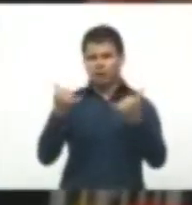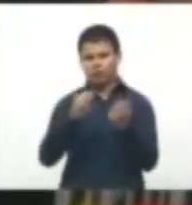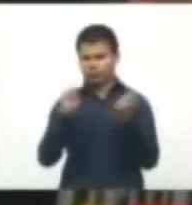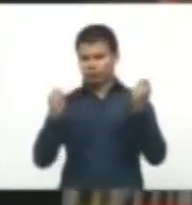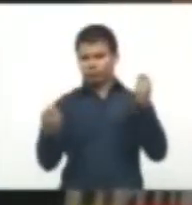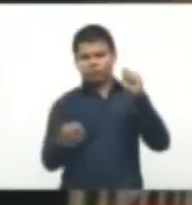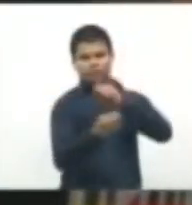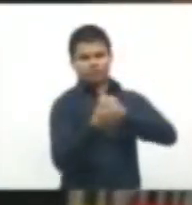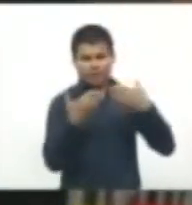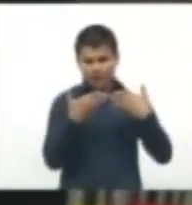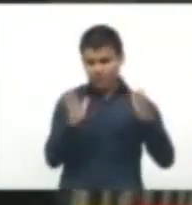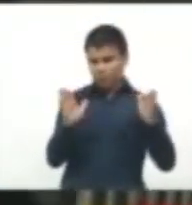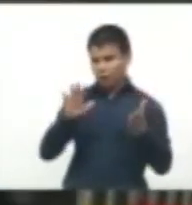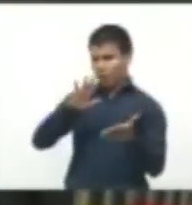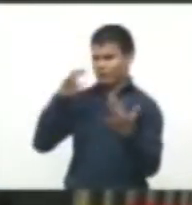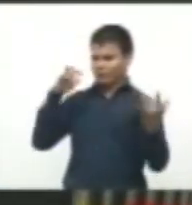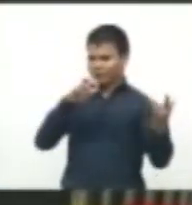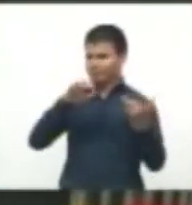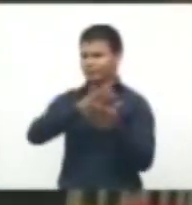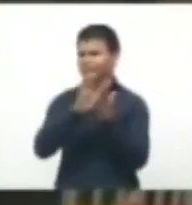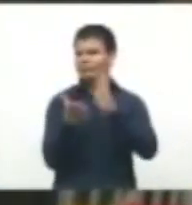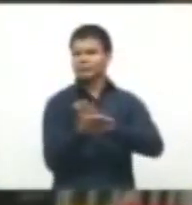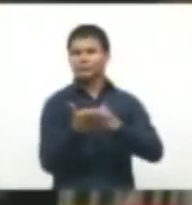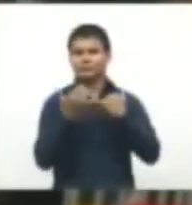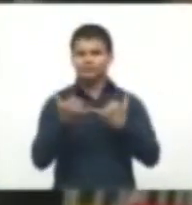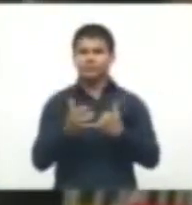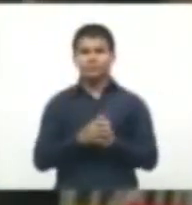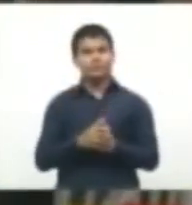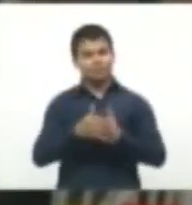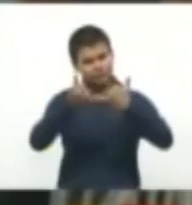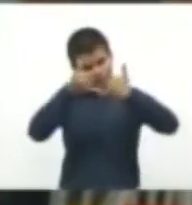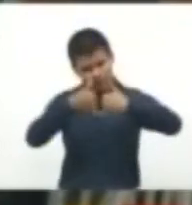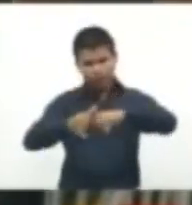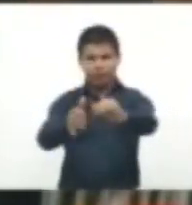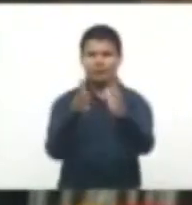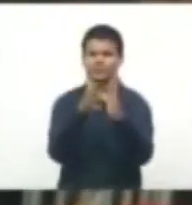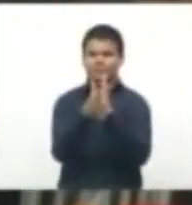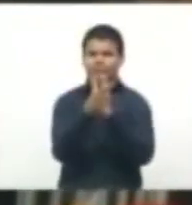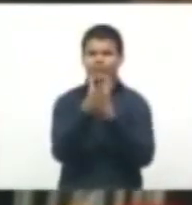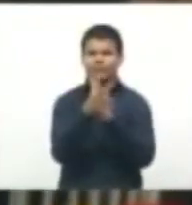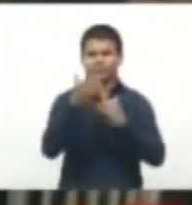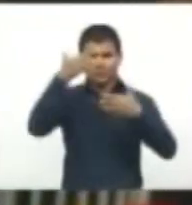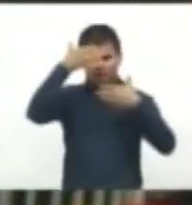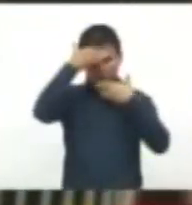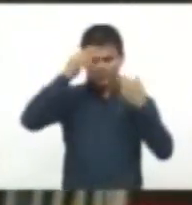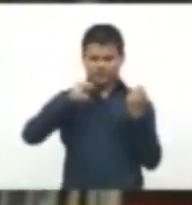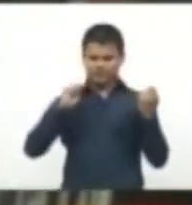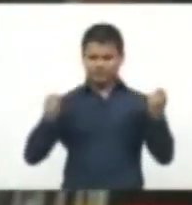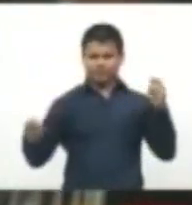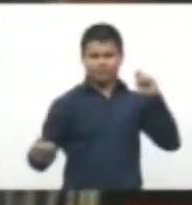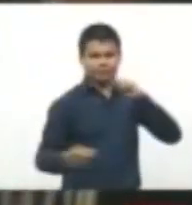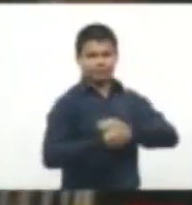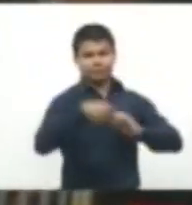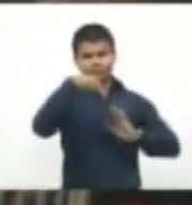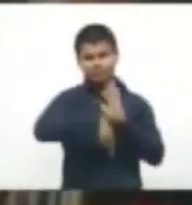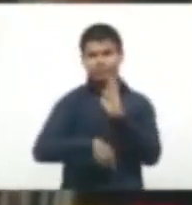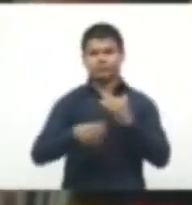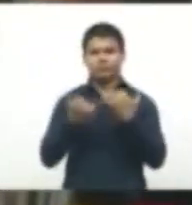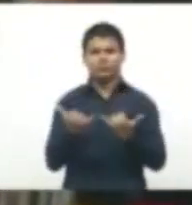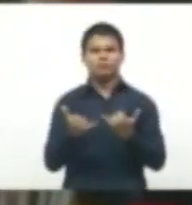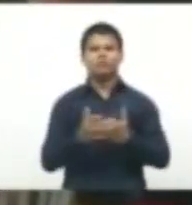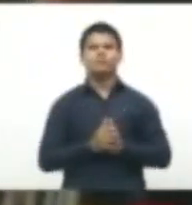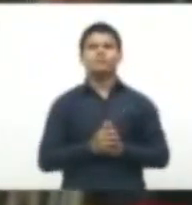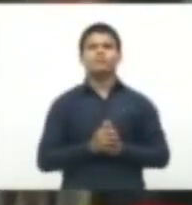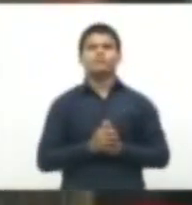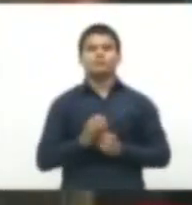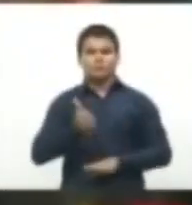que se abran las puertas a una vida digna". Finalizó exaltando: "La guerrilla está dispuesta a cambiar a fondo". Por su parte, el jefe de negociador del